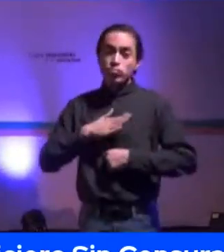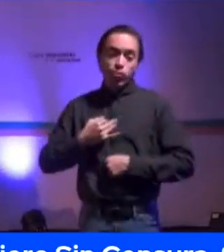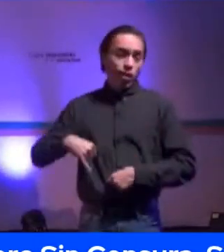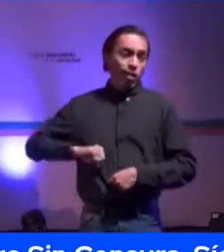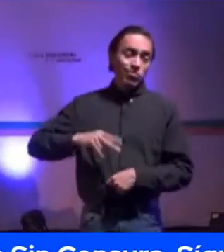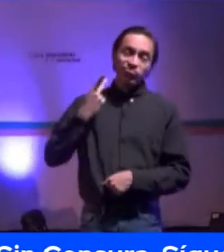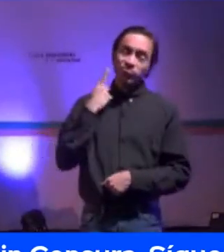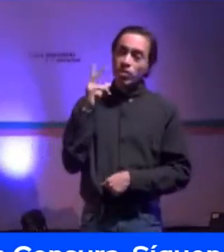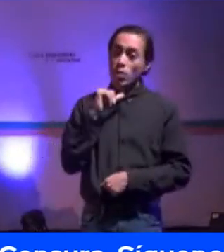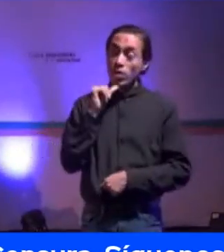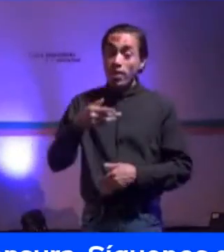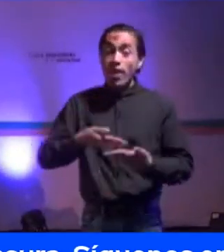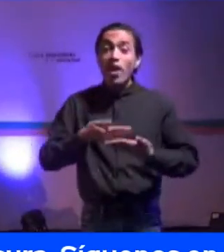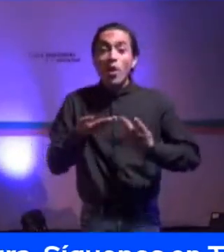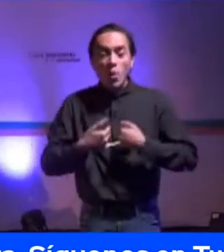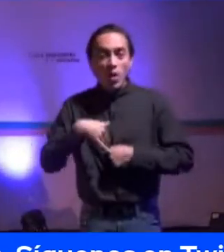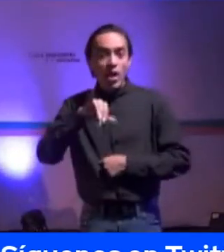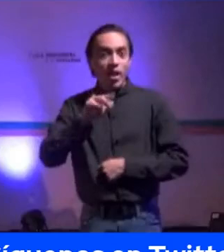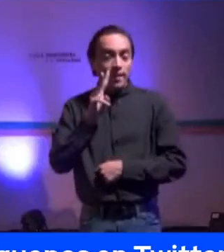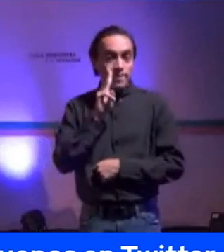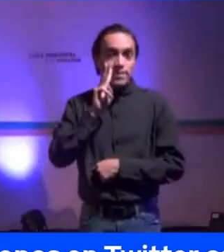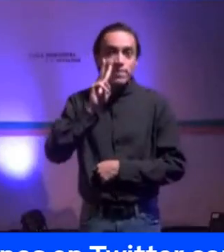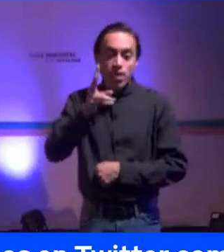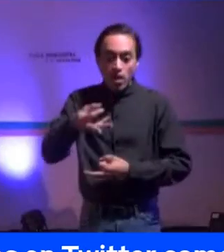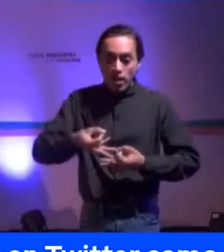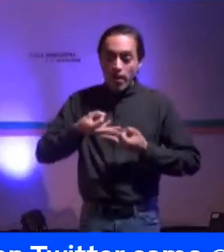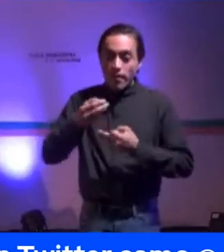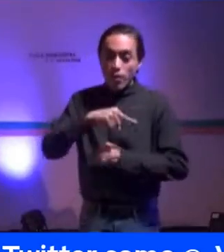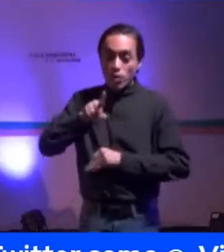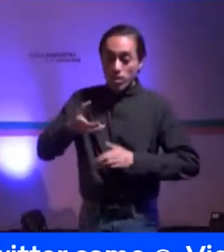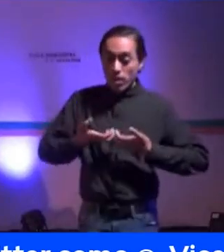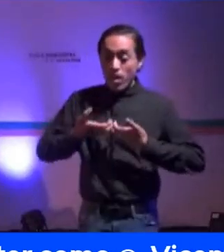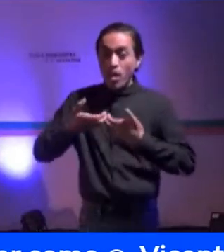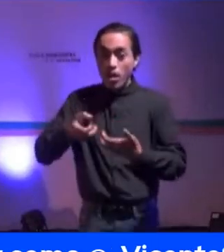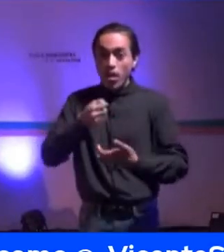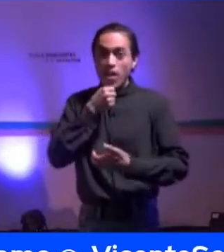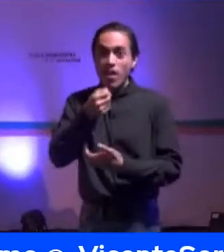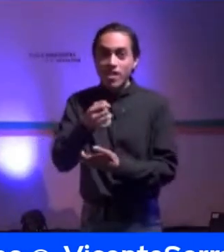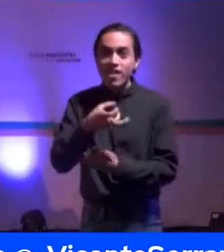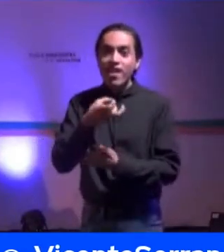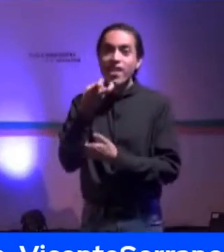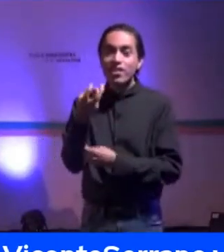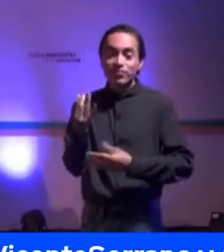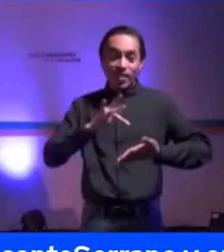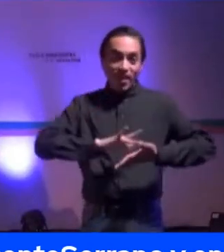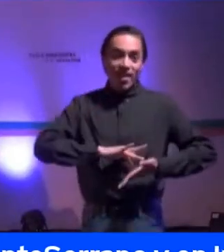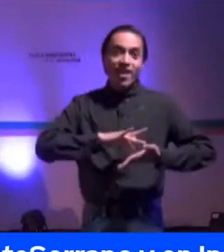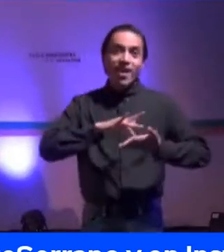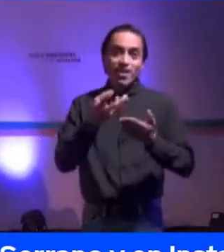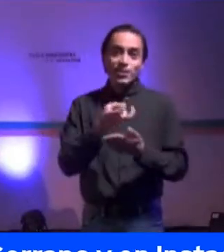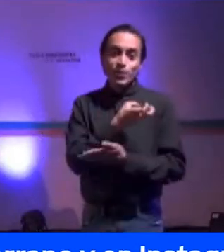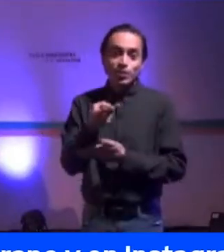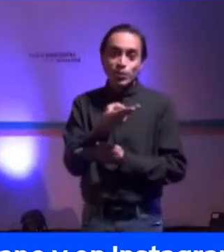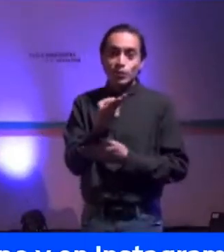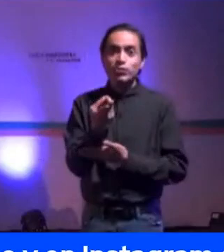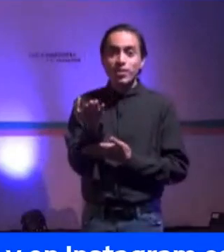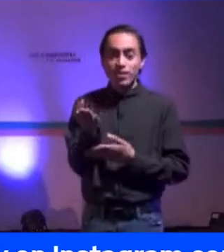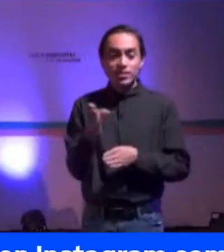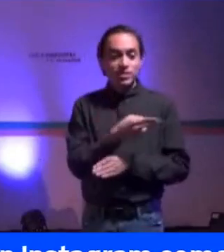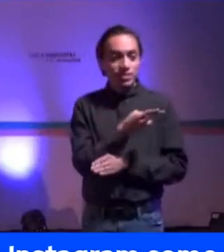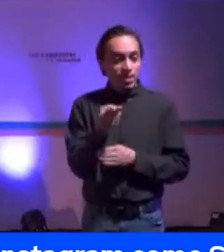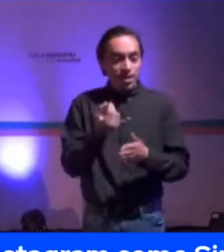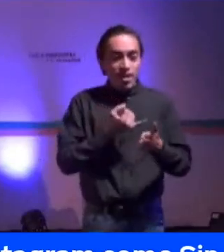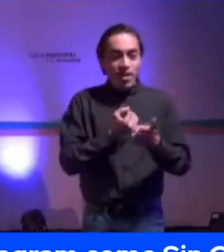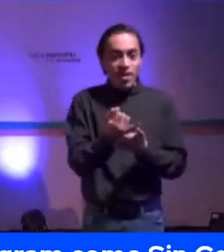y ahora sí, viendo lo que hacen desde la calle ustedes. Así que gracias por ser ese implacable juez,